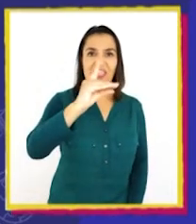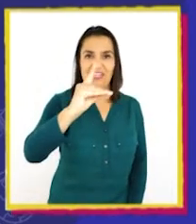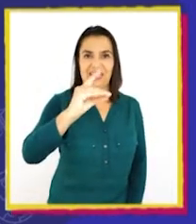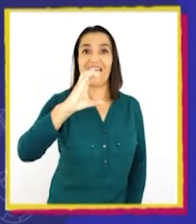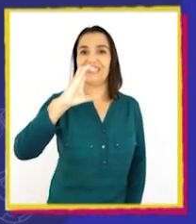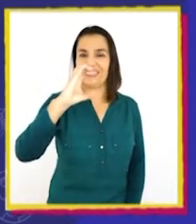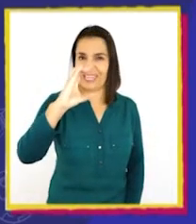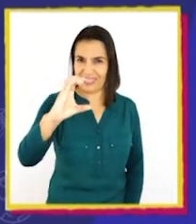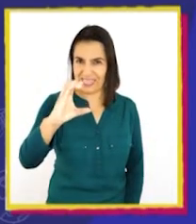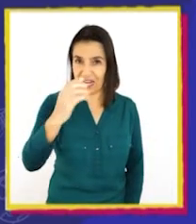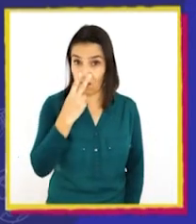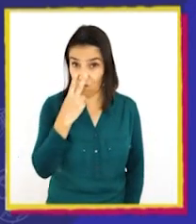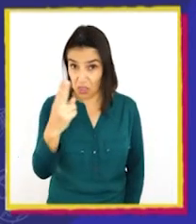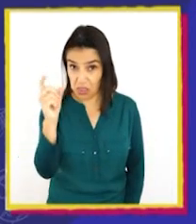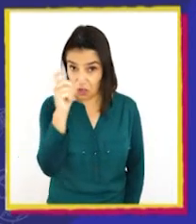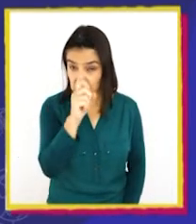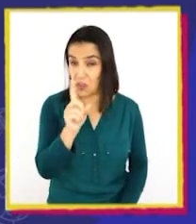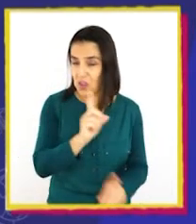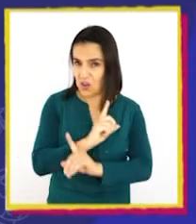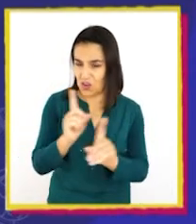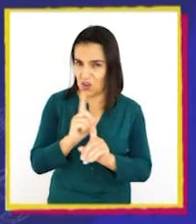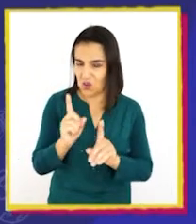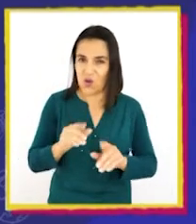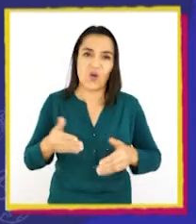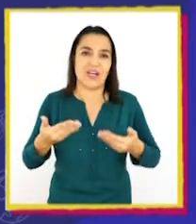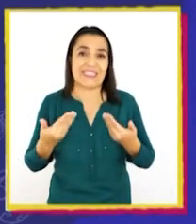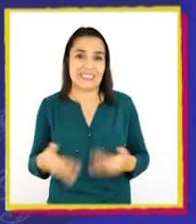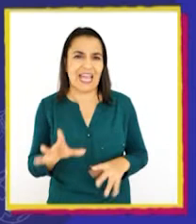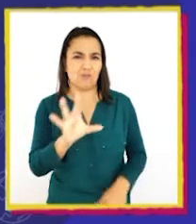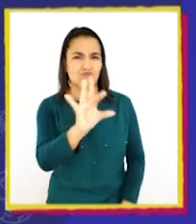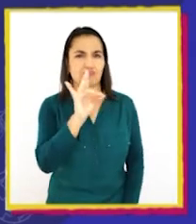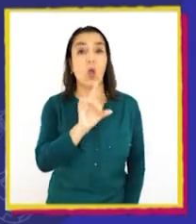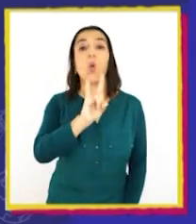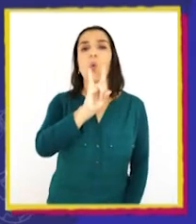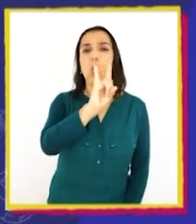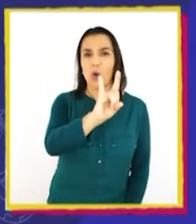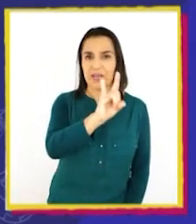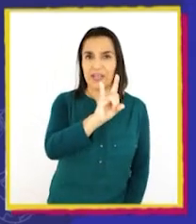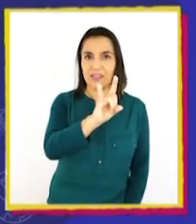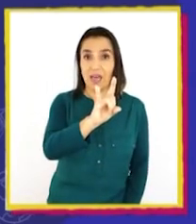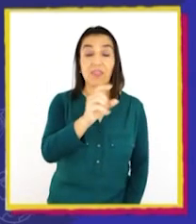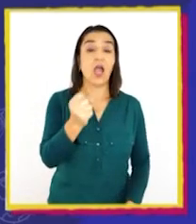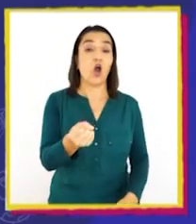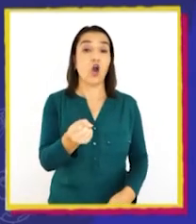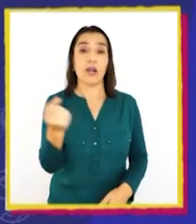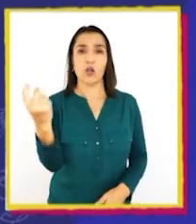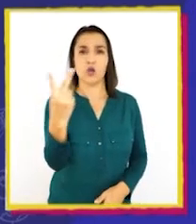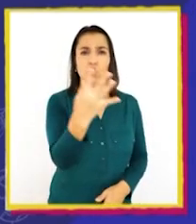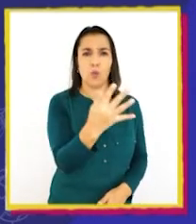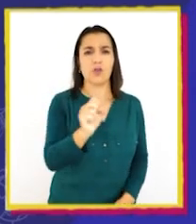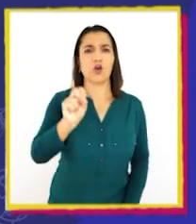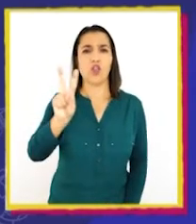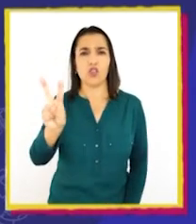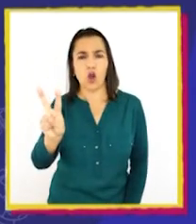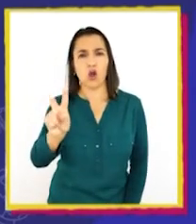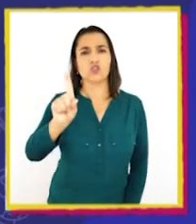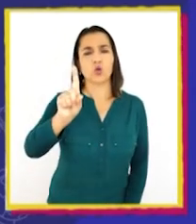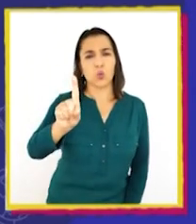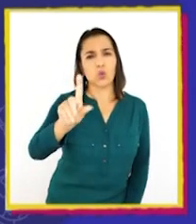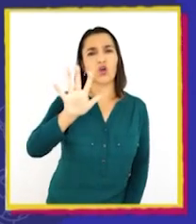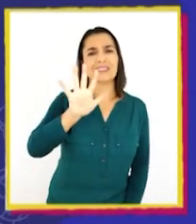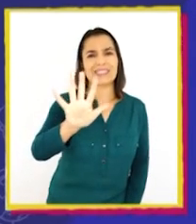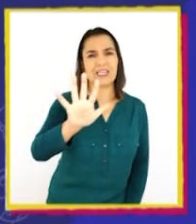y centenas. ¿Ven que no es difícil? Ahora que ya identificamos las unidades, separemos nuestro número 2, 1,